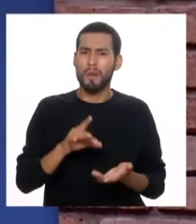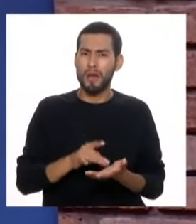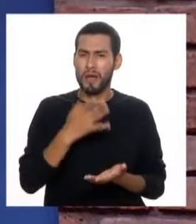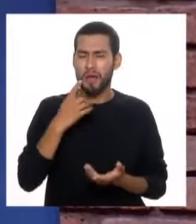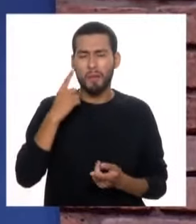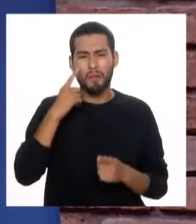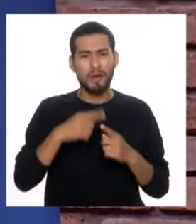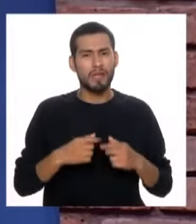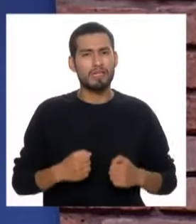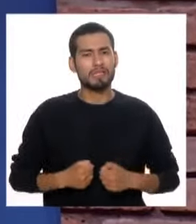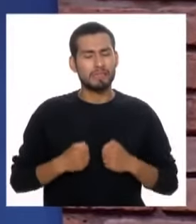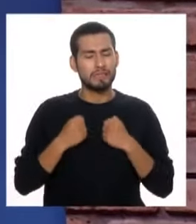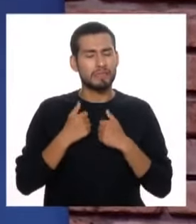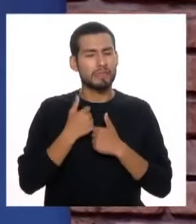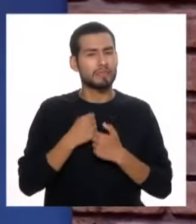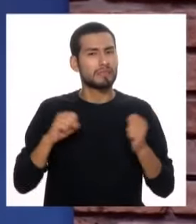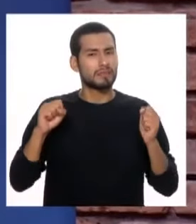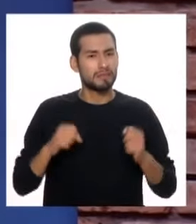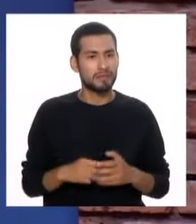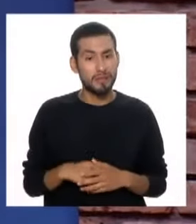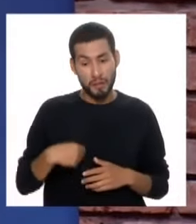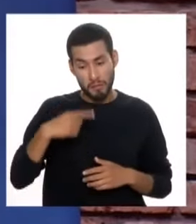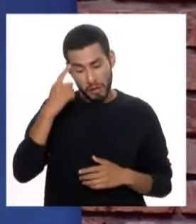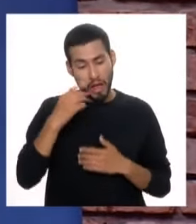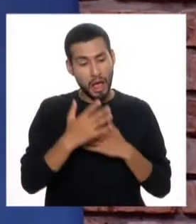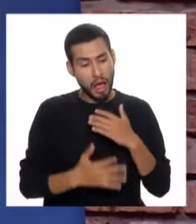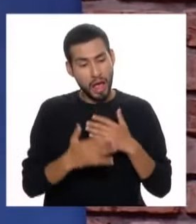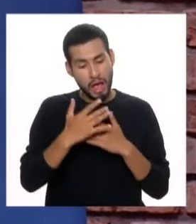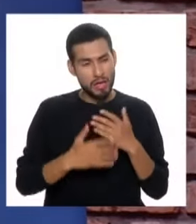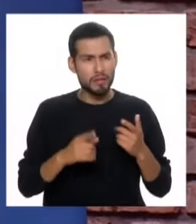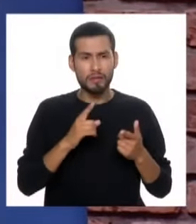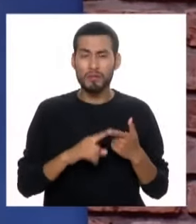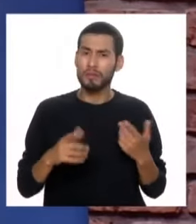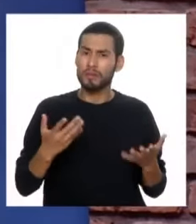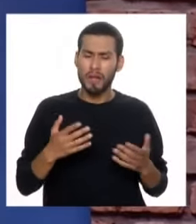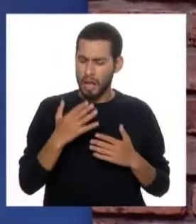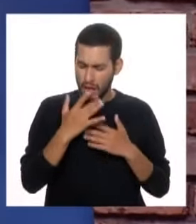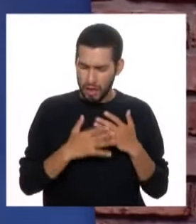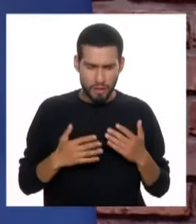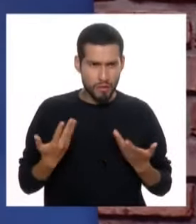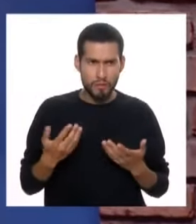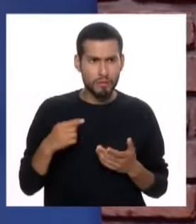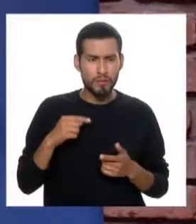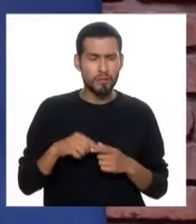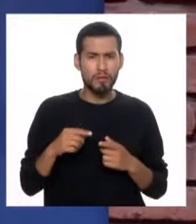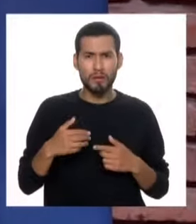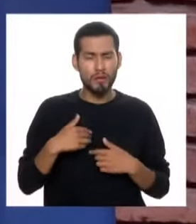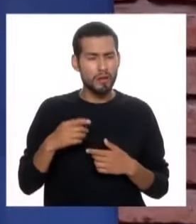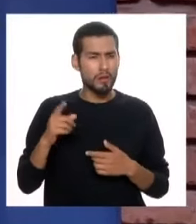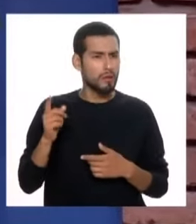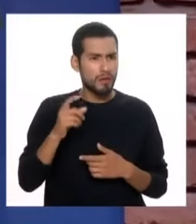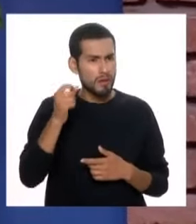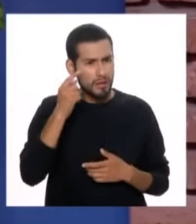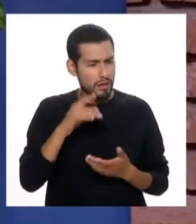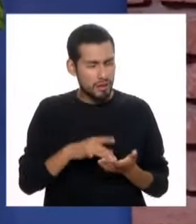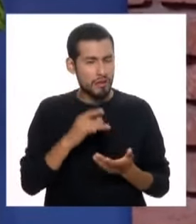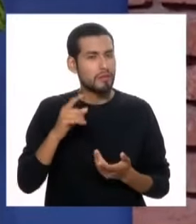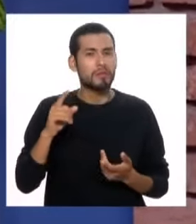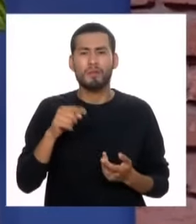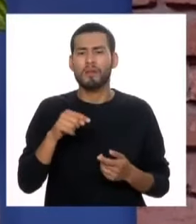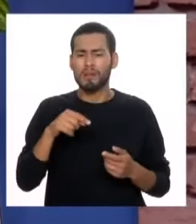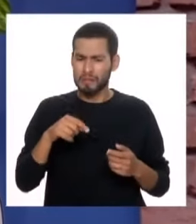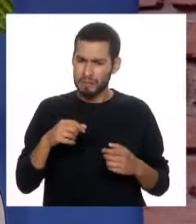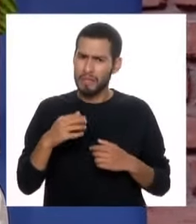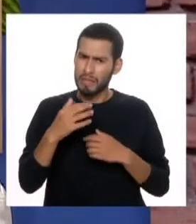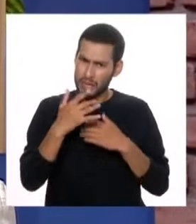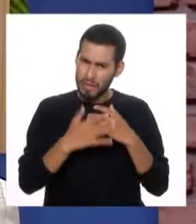vidas. Uh-huh. O sea, siempre pensamos que hay que donar sangre, pero si usted no tiene sangre como medicamento, no lo entiende, no va a entender que salva